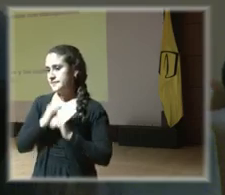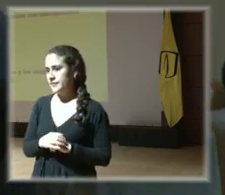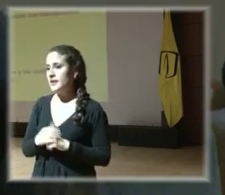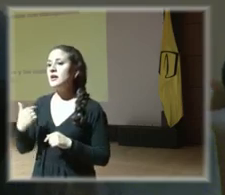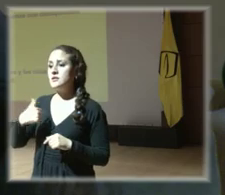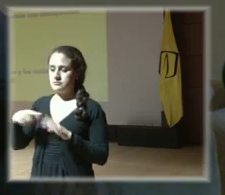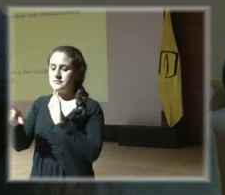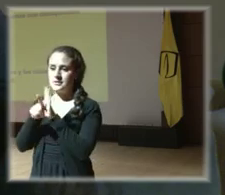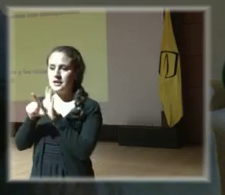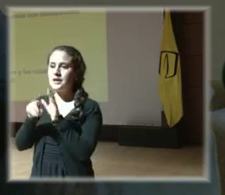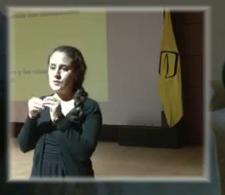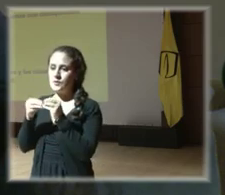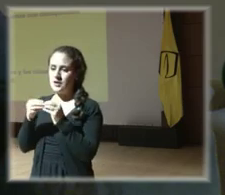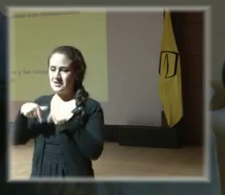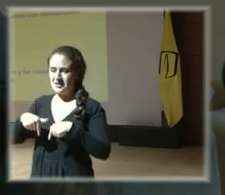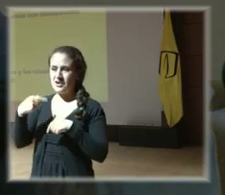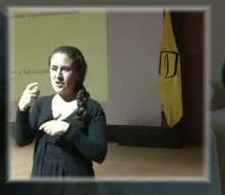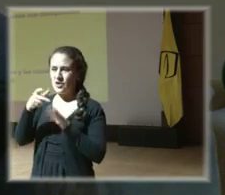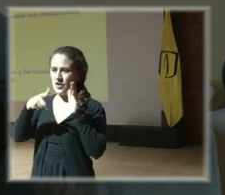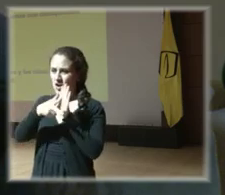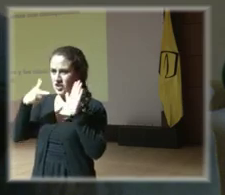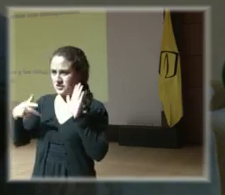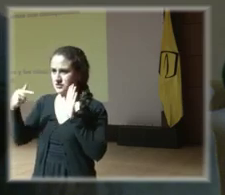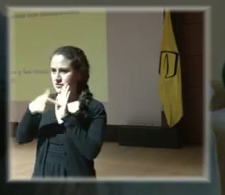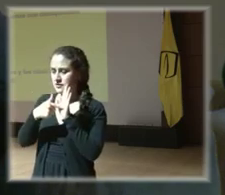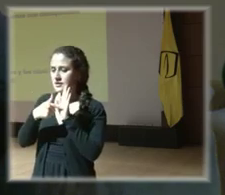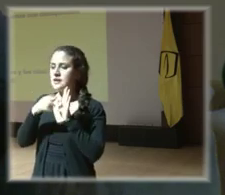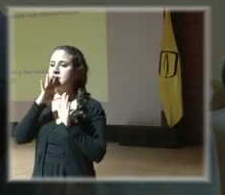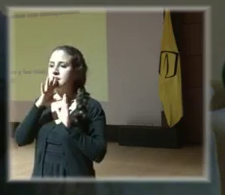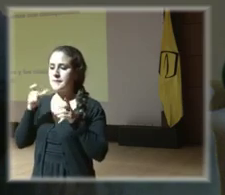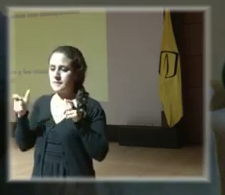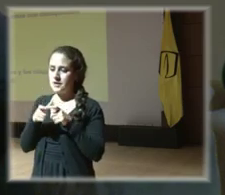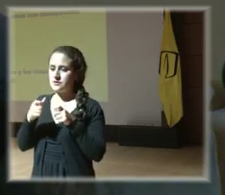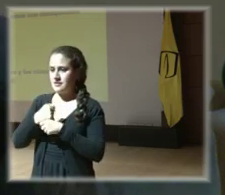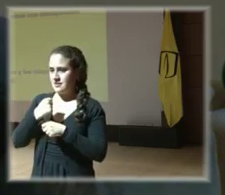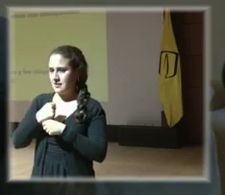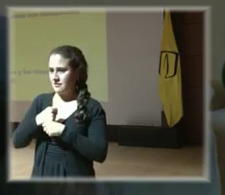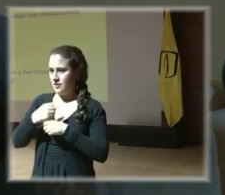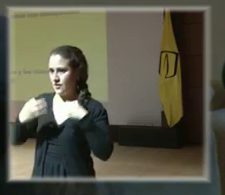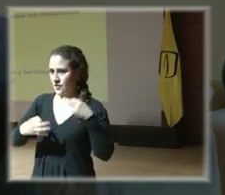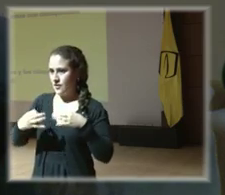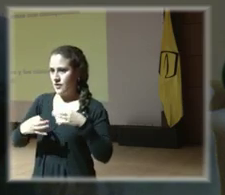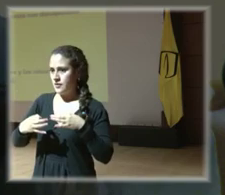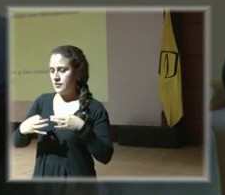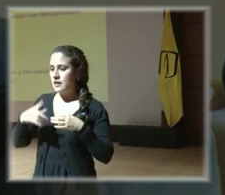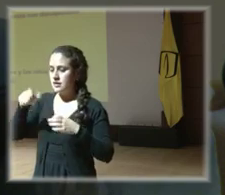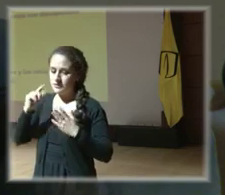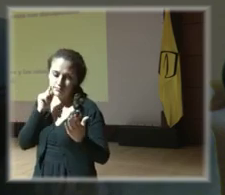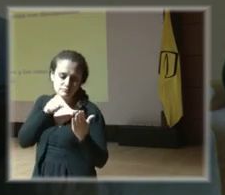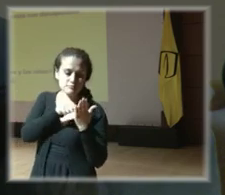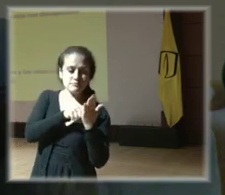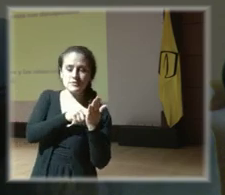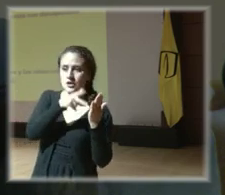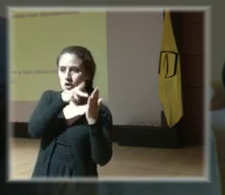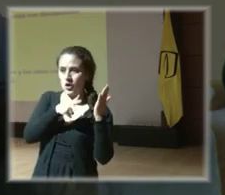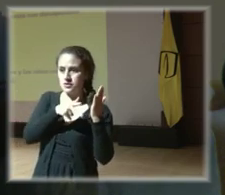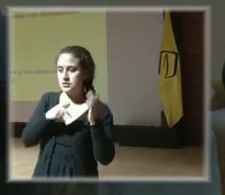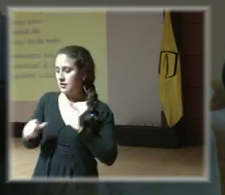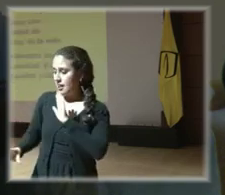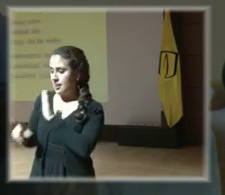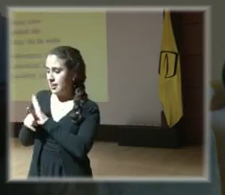un sistema constitucional en el cual el operador jurídico puede remitirse directamente a la Constitución sin necesidad de que exista una ley que desarrolle algún